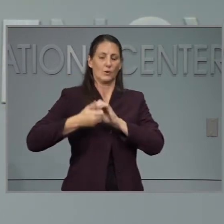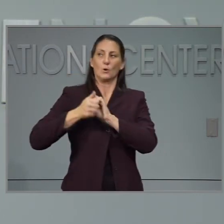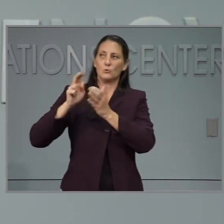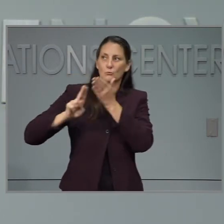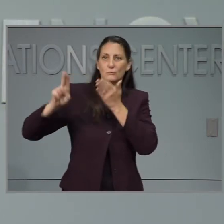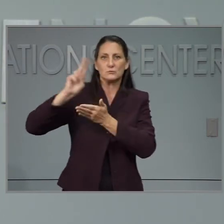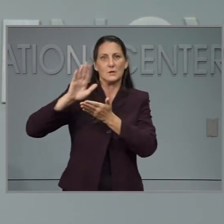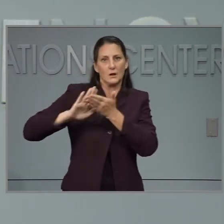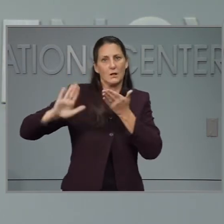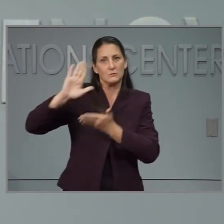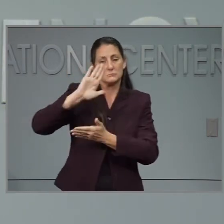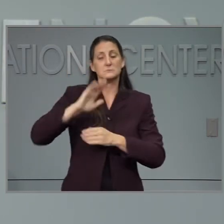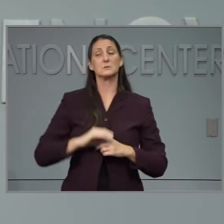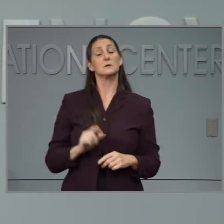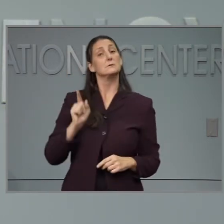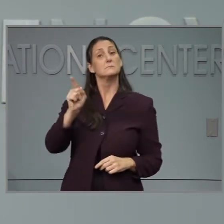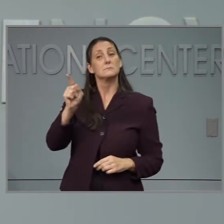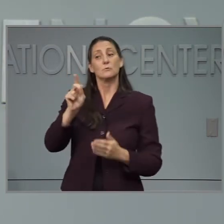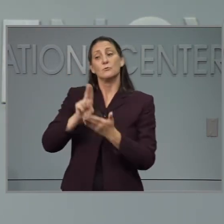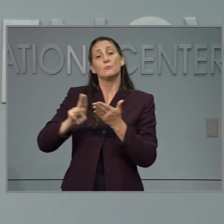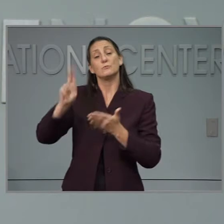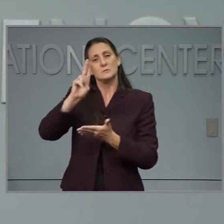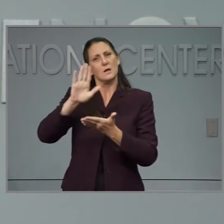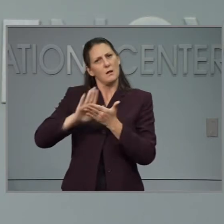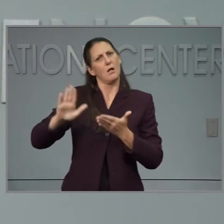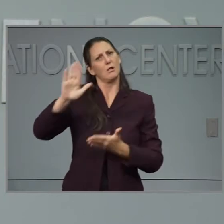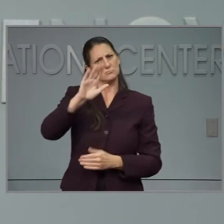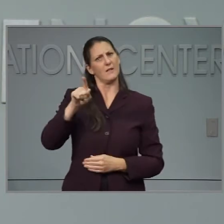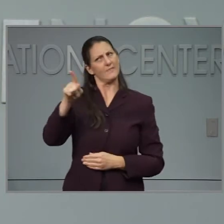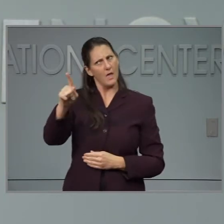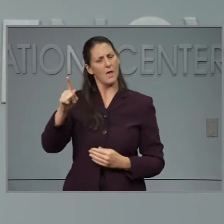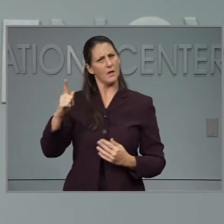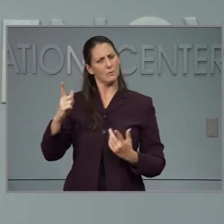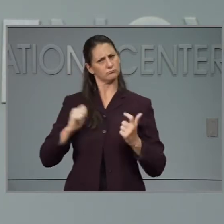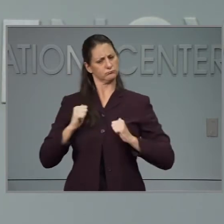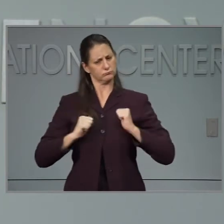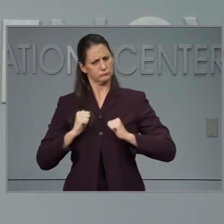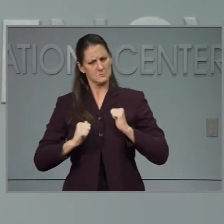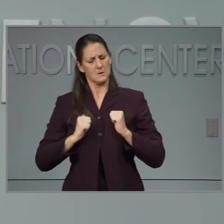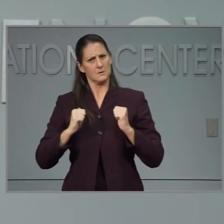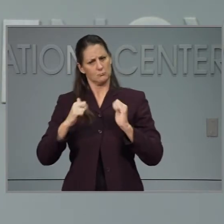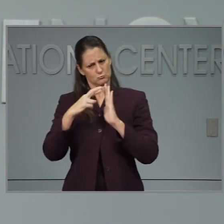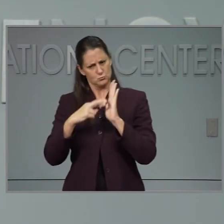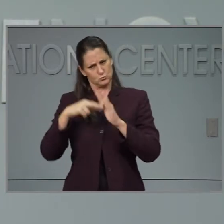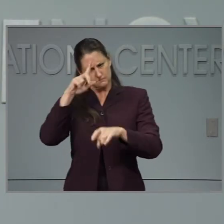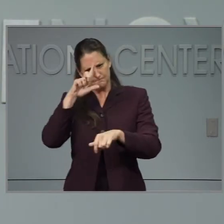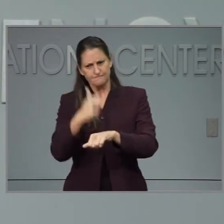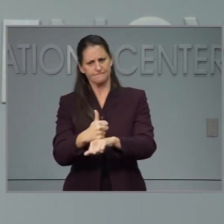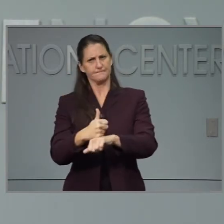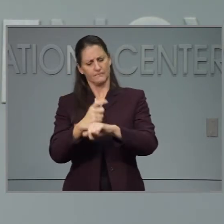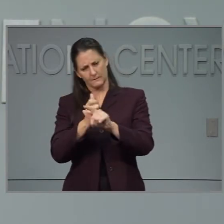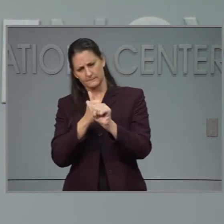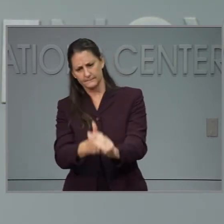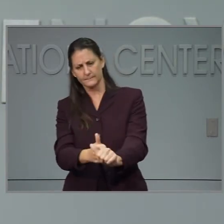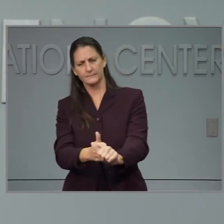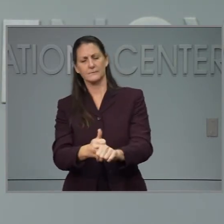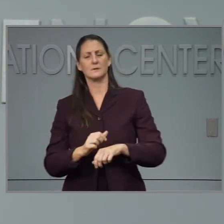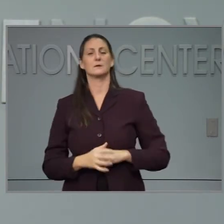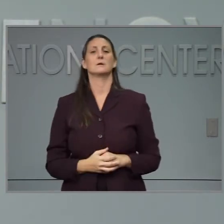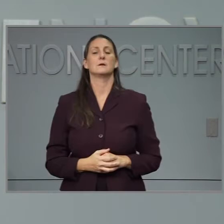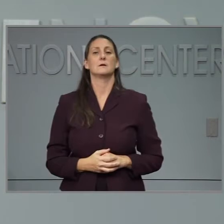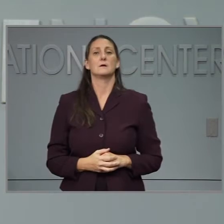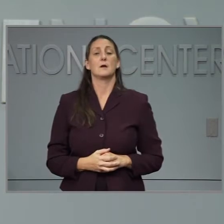trabajando arduamente para vigilar el cumplimiento de la orden ejecutiva en los campuses. Ahora, en cuanto